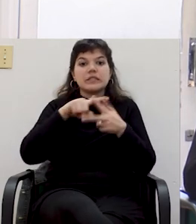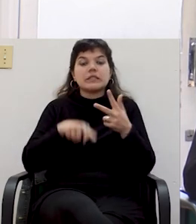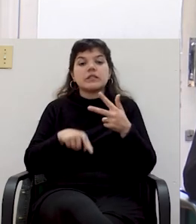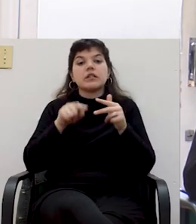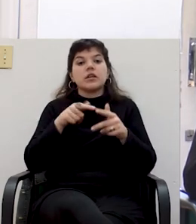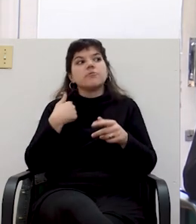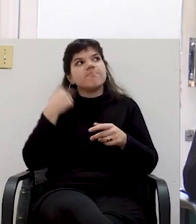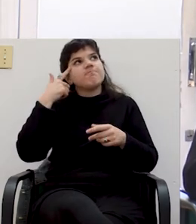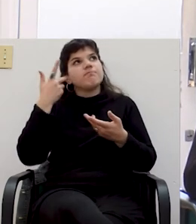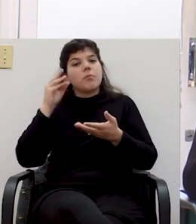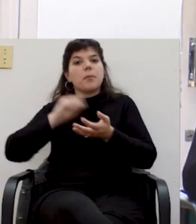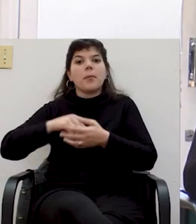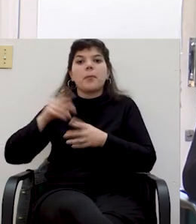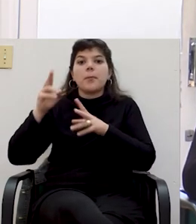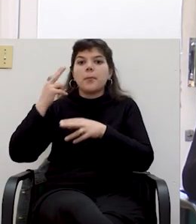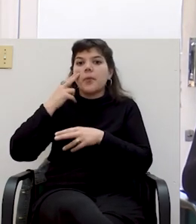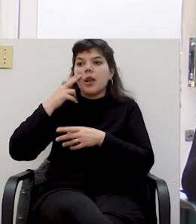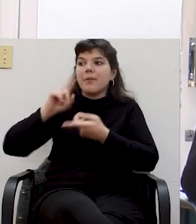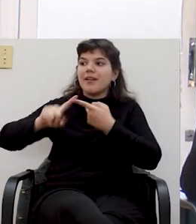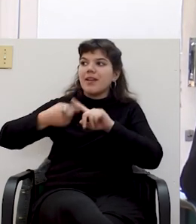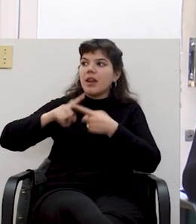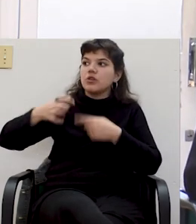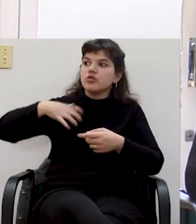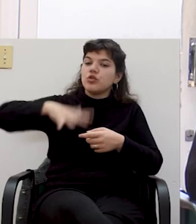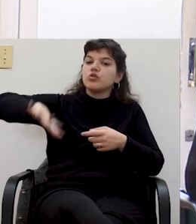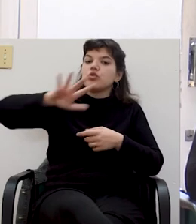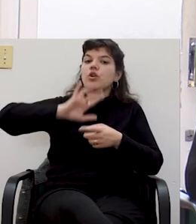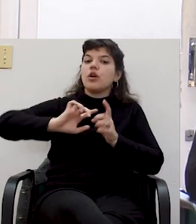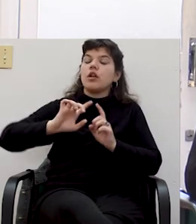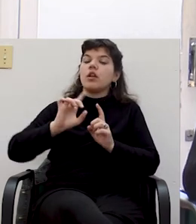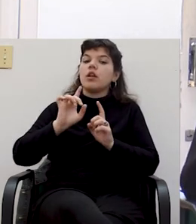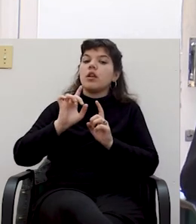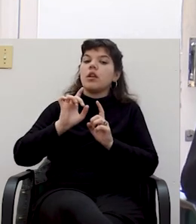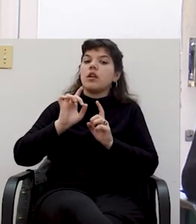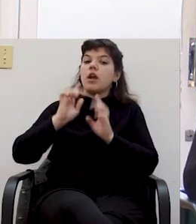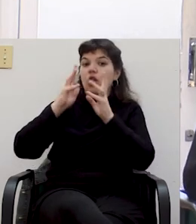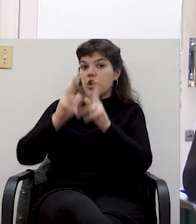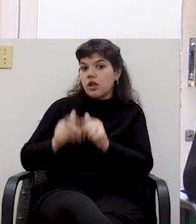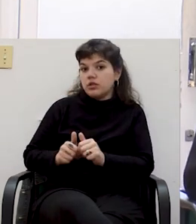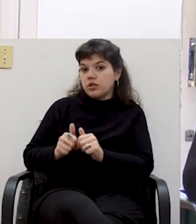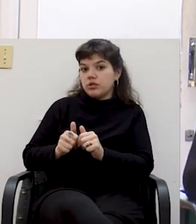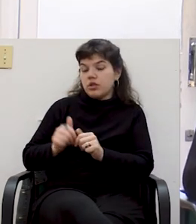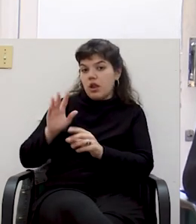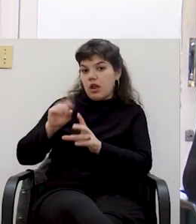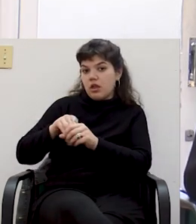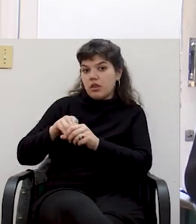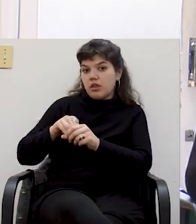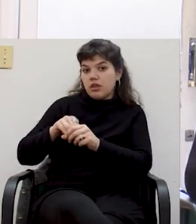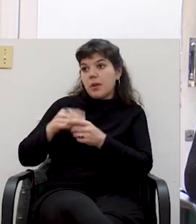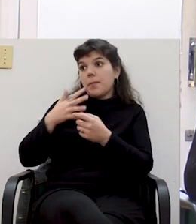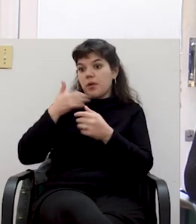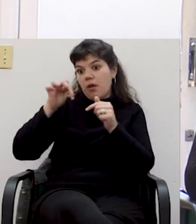ese problema en las relaciones sociales que se establecen en la organización, en este caso el